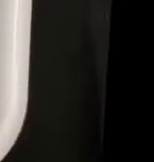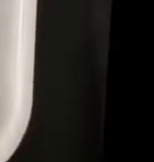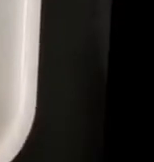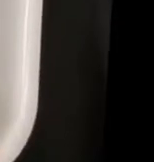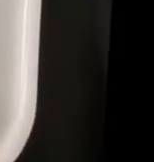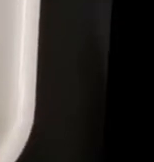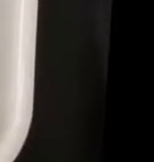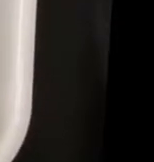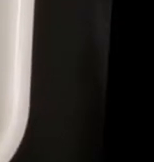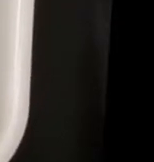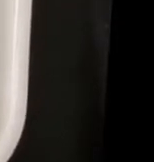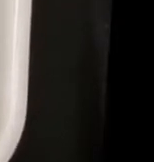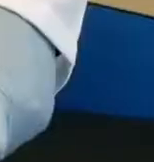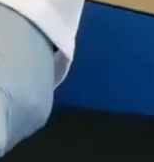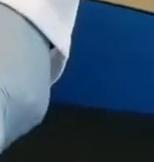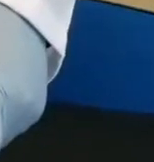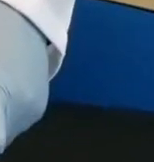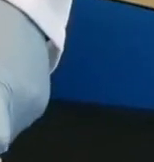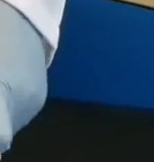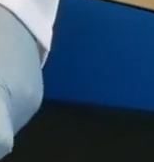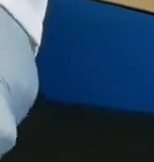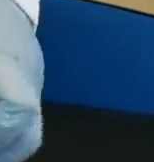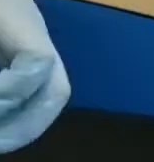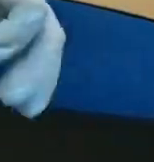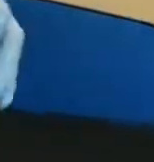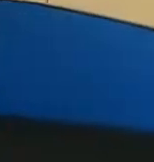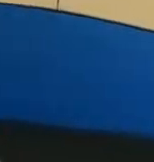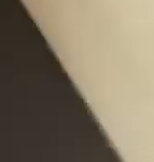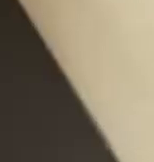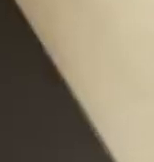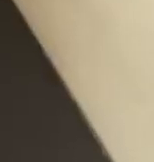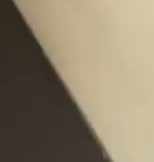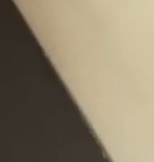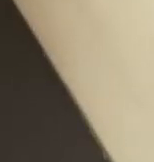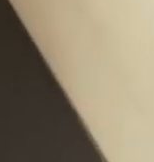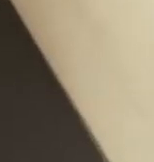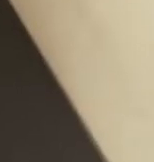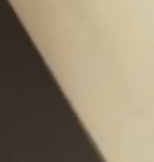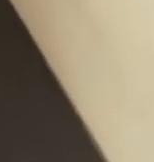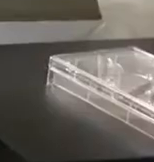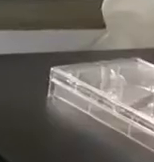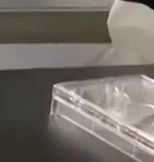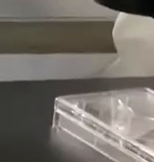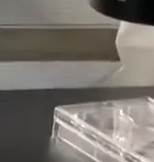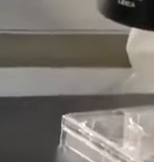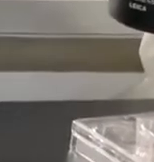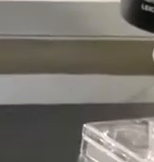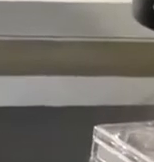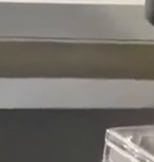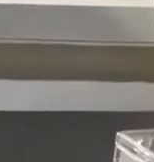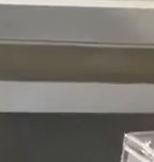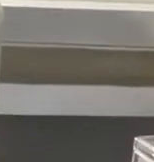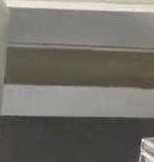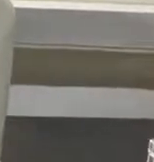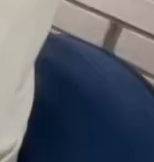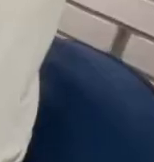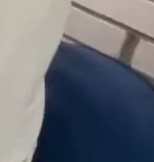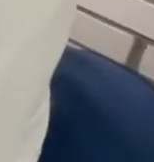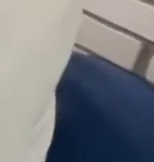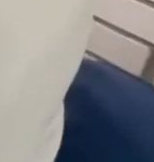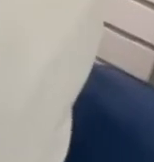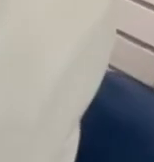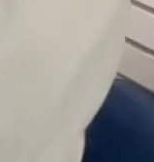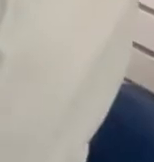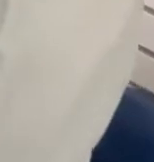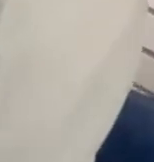que cuando hay presencia de cáncer de colon y se consume dióxido de titanio frecuentemente, el número de tumores se incrementa. Hemos